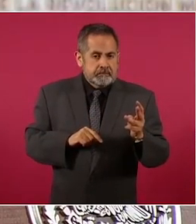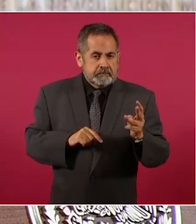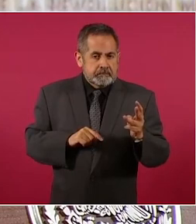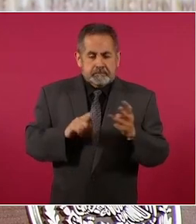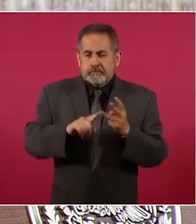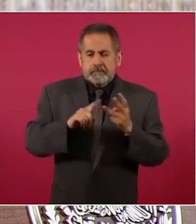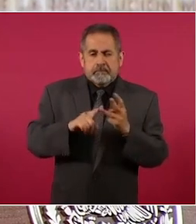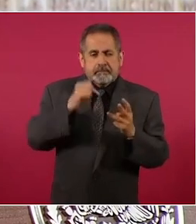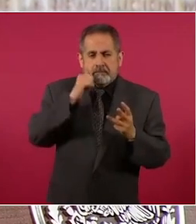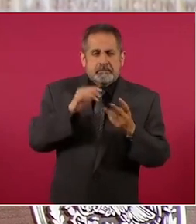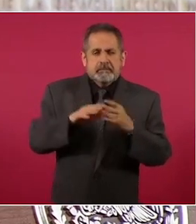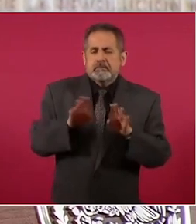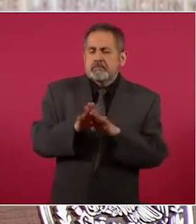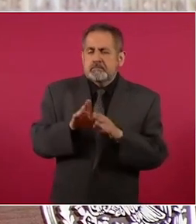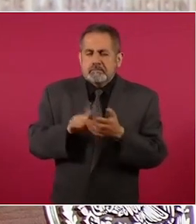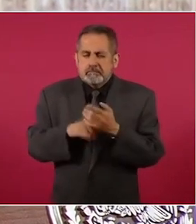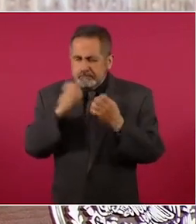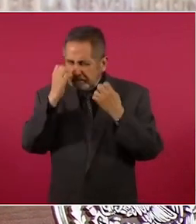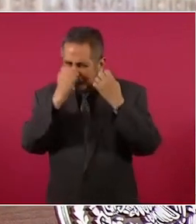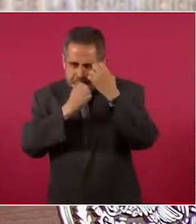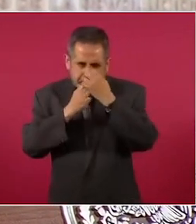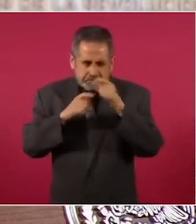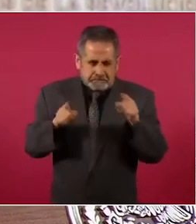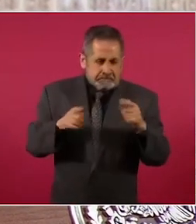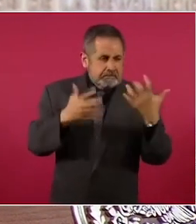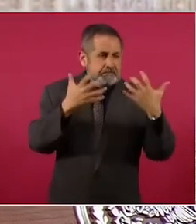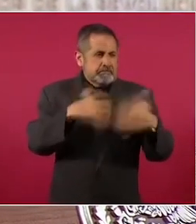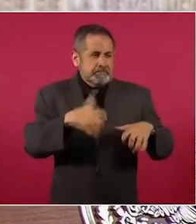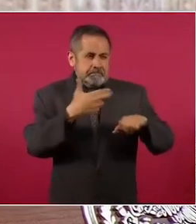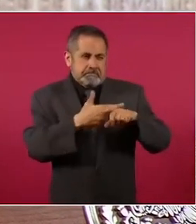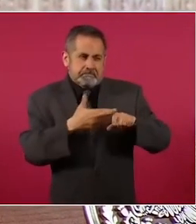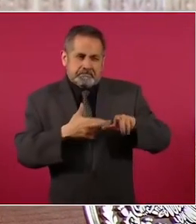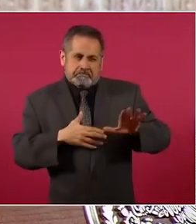particular en cuanto a intereses empresariales,